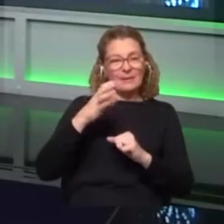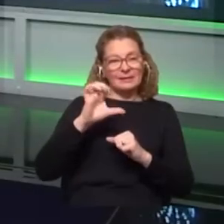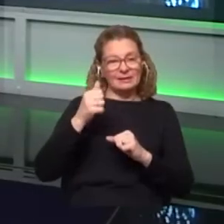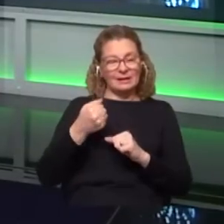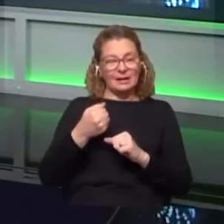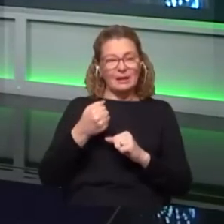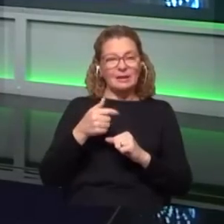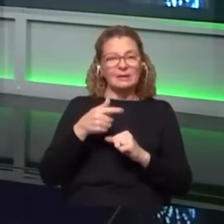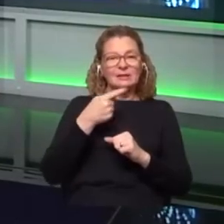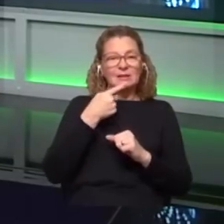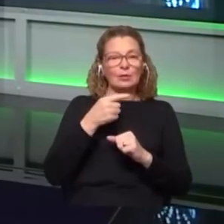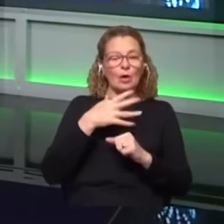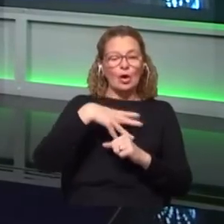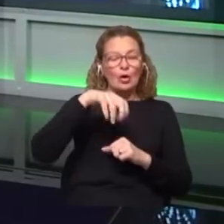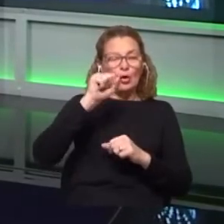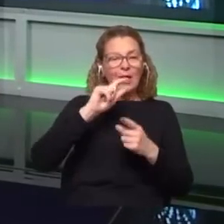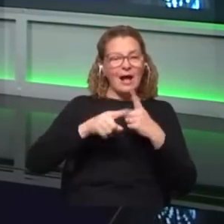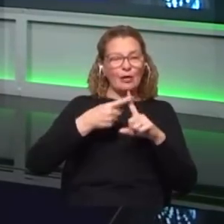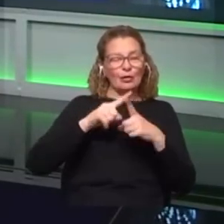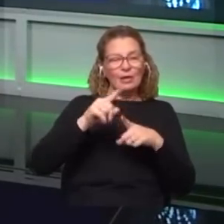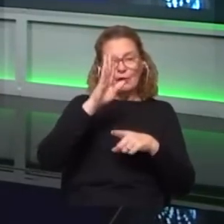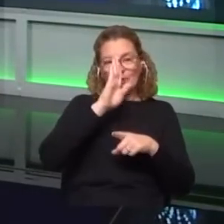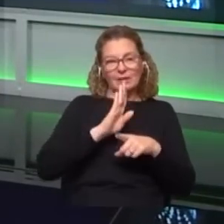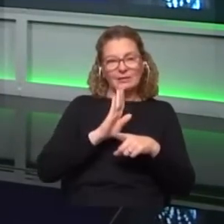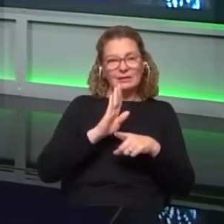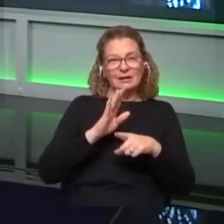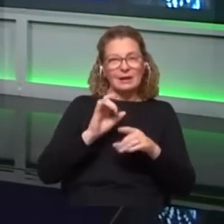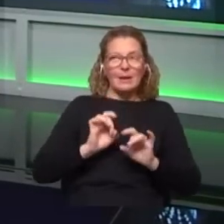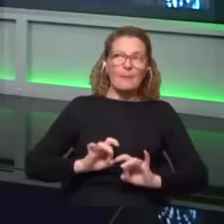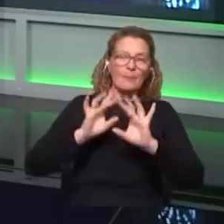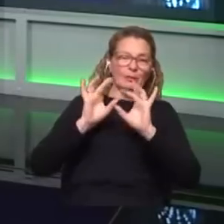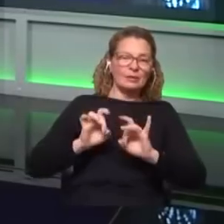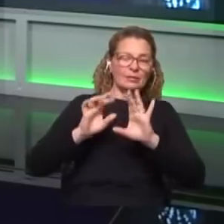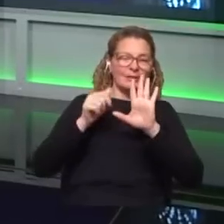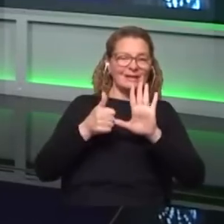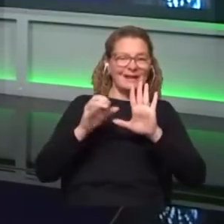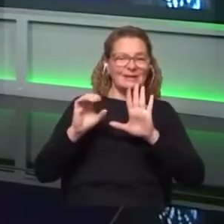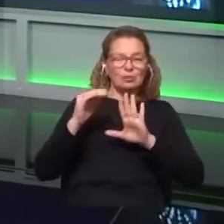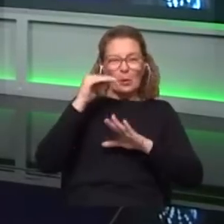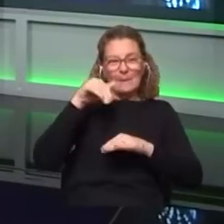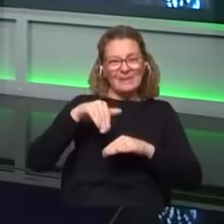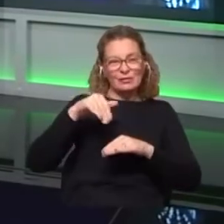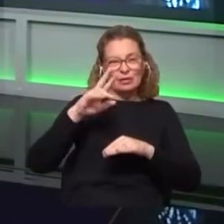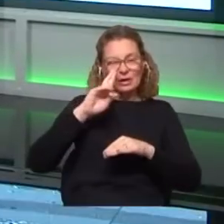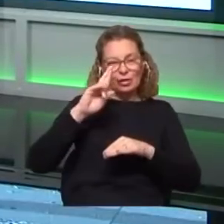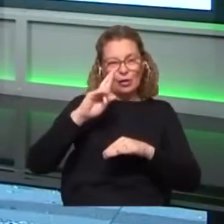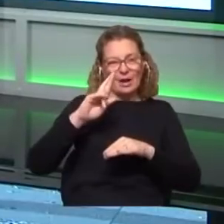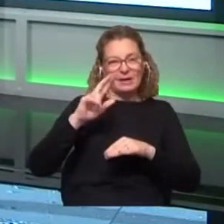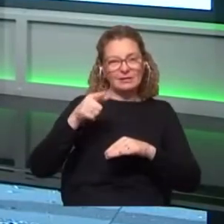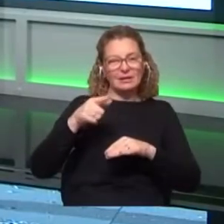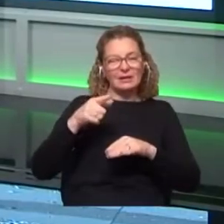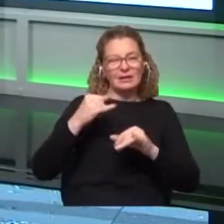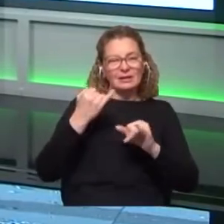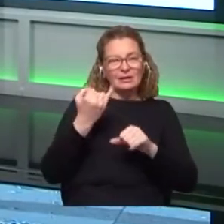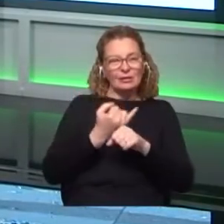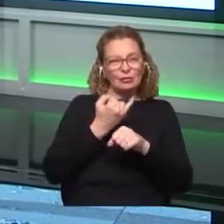candidato por el oficialismo logró acordar con Brasil exportaciones por 600 millones de dólares a través de instrumentos financieros que